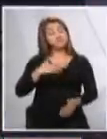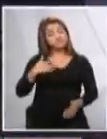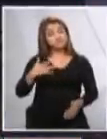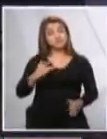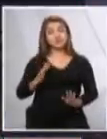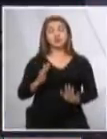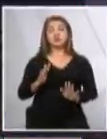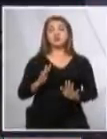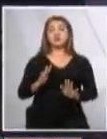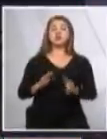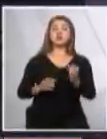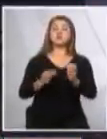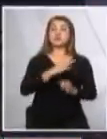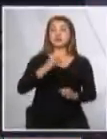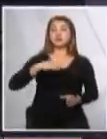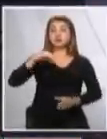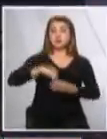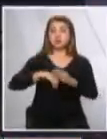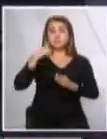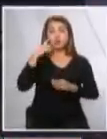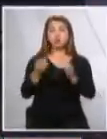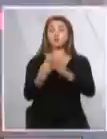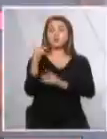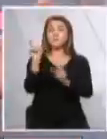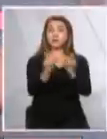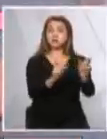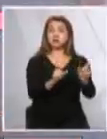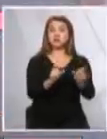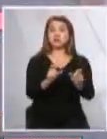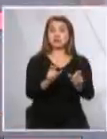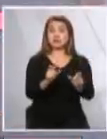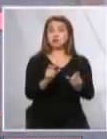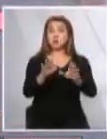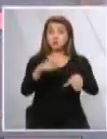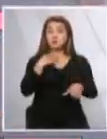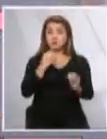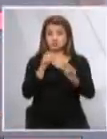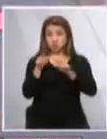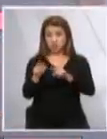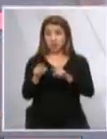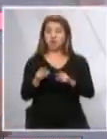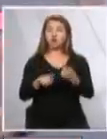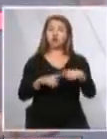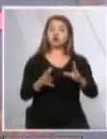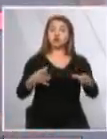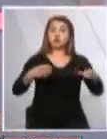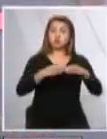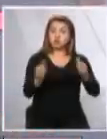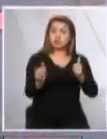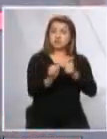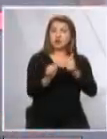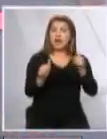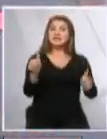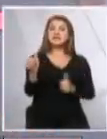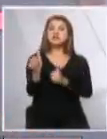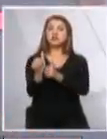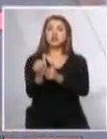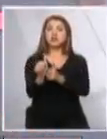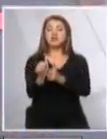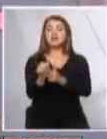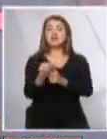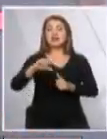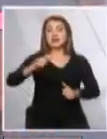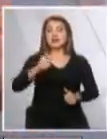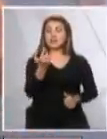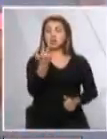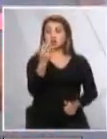nuevas generaciones, es posible que, dado lo que le ocurrió a él y aparentemente también a un grupo muy cercano de asesores propios de la G90,